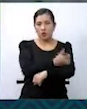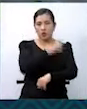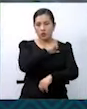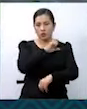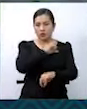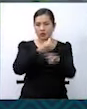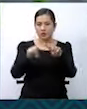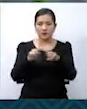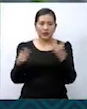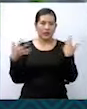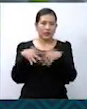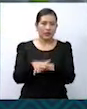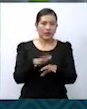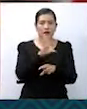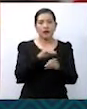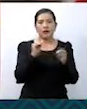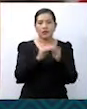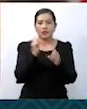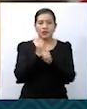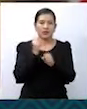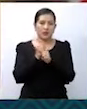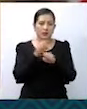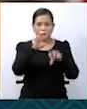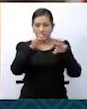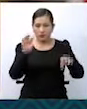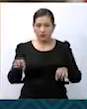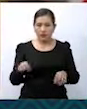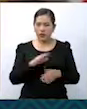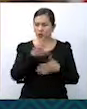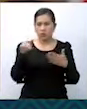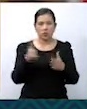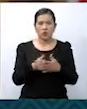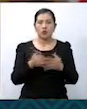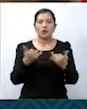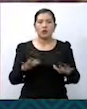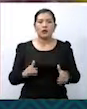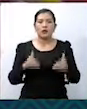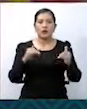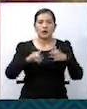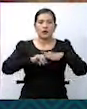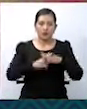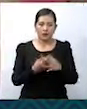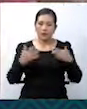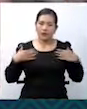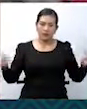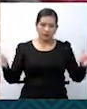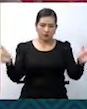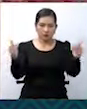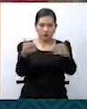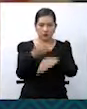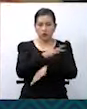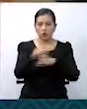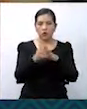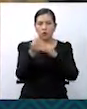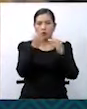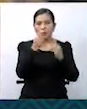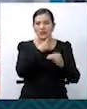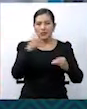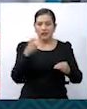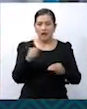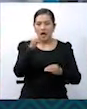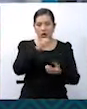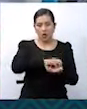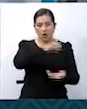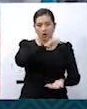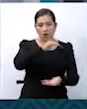policiales integrales, de unidades operativas y toda la guarnición policial, empiezan a realizar el acopio de alimentos secos, aguas